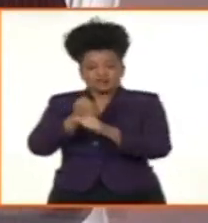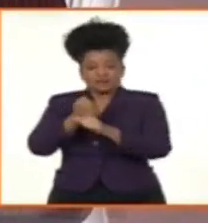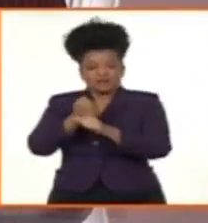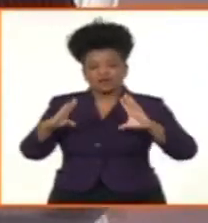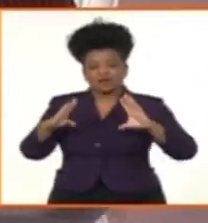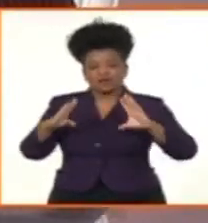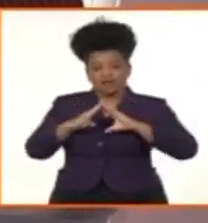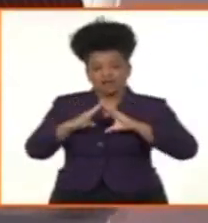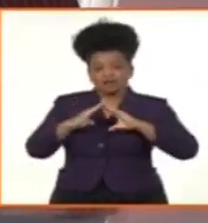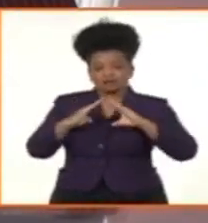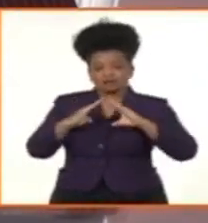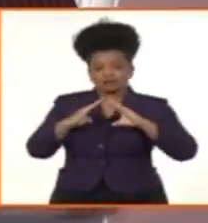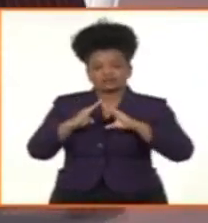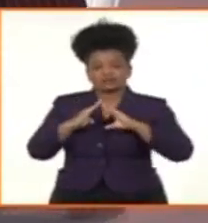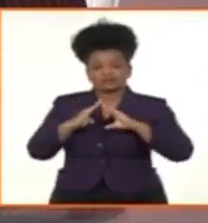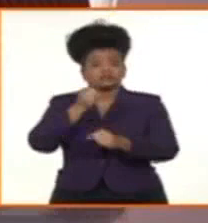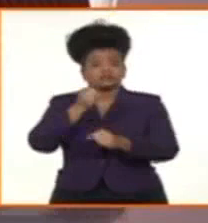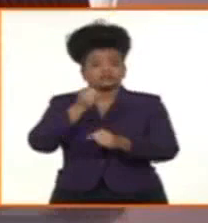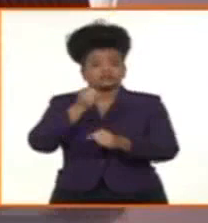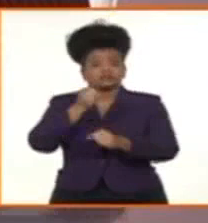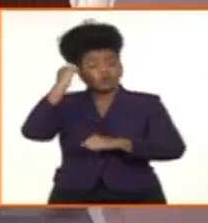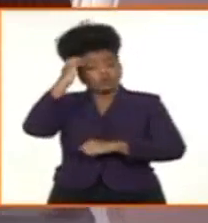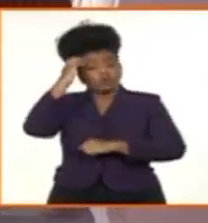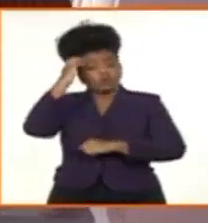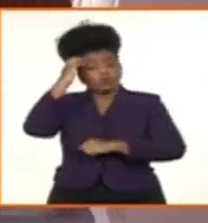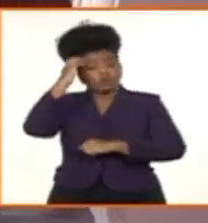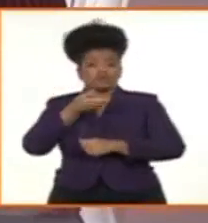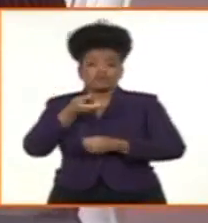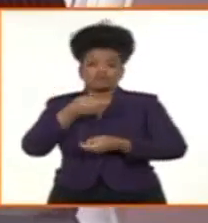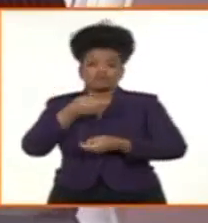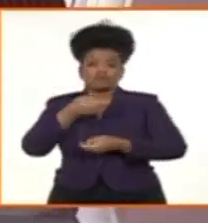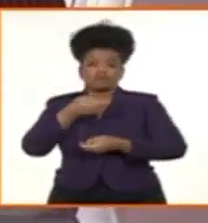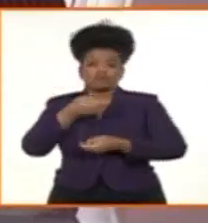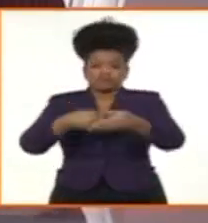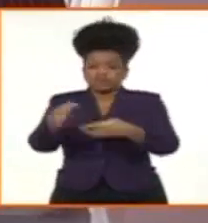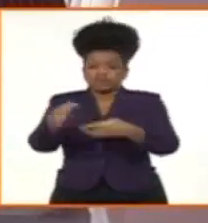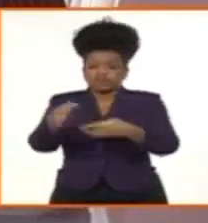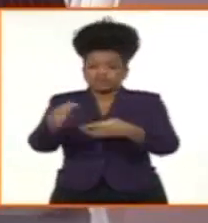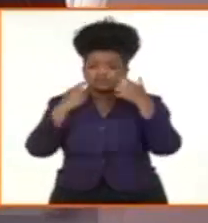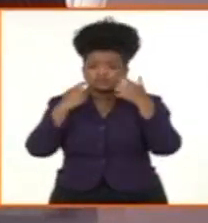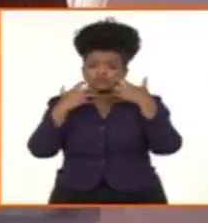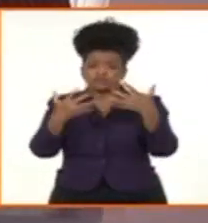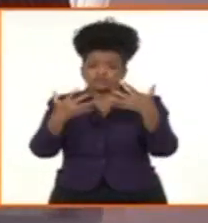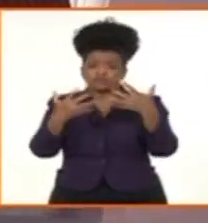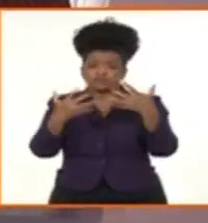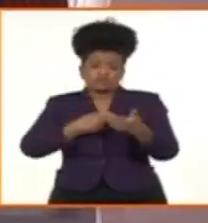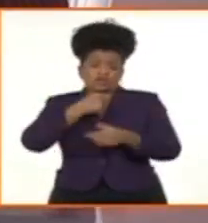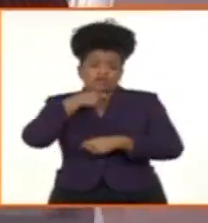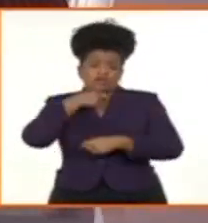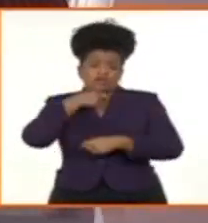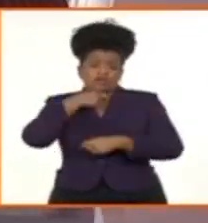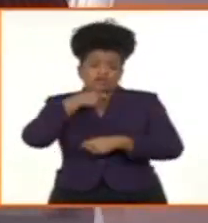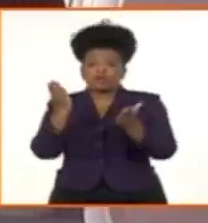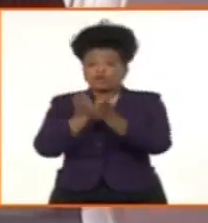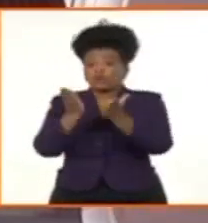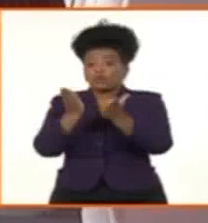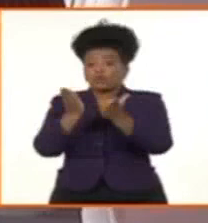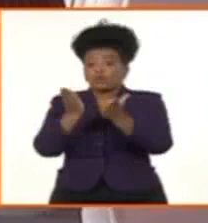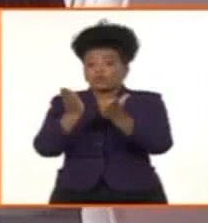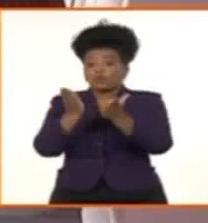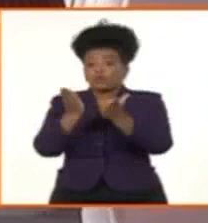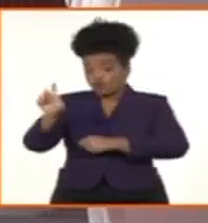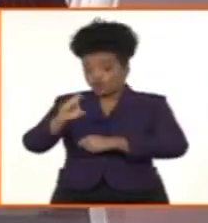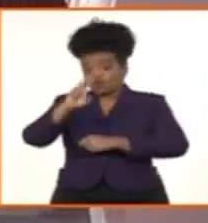continuidad también de la gestión y de procesos importantes en la vida nuestra, como son la educación, la salud. Fue para nosotros una